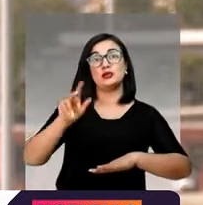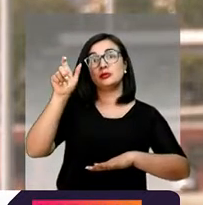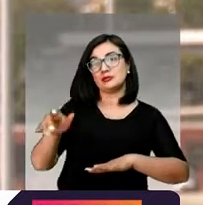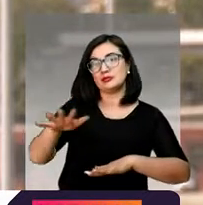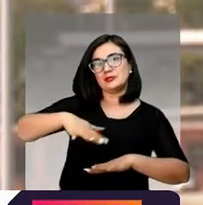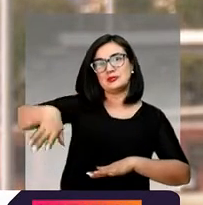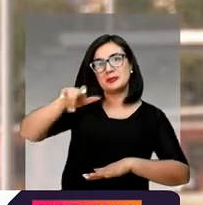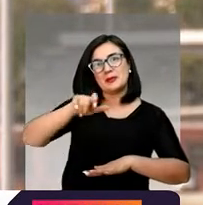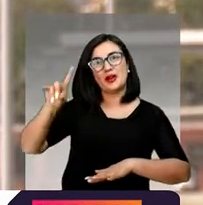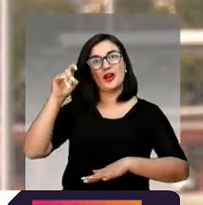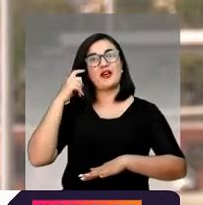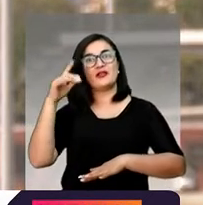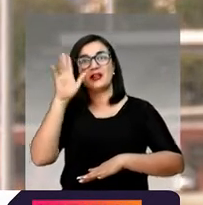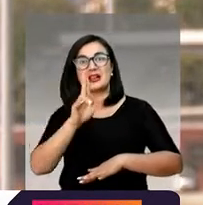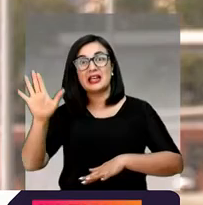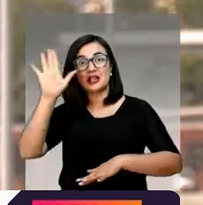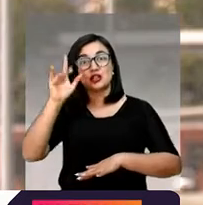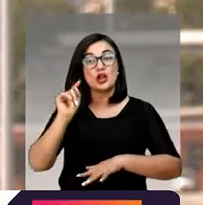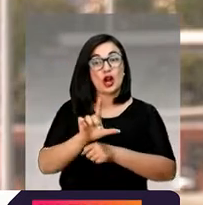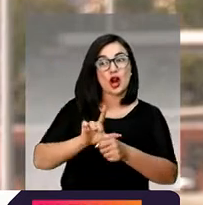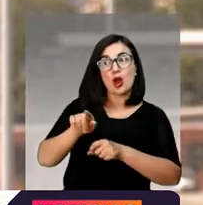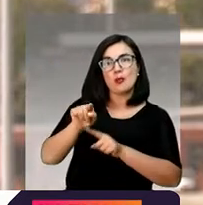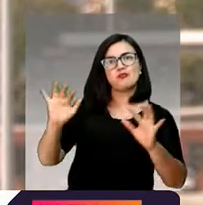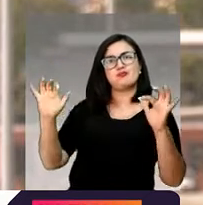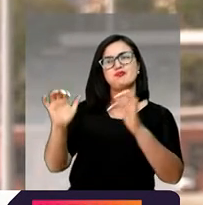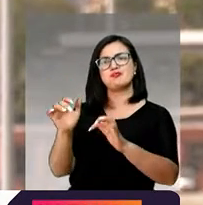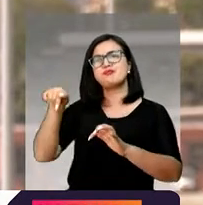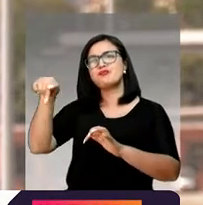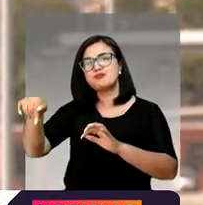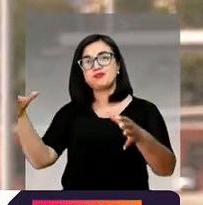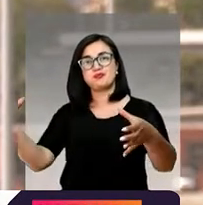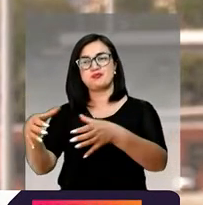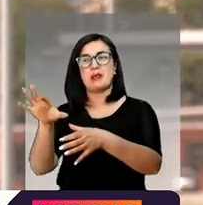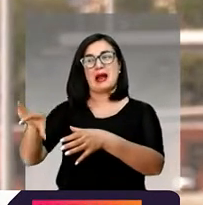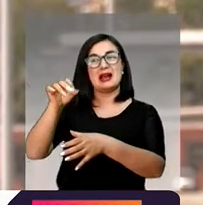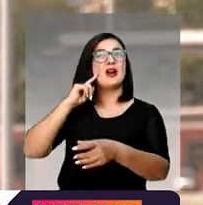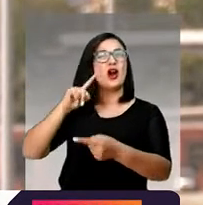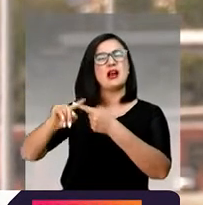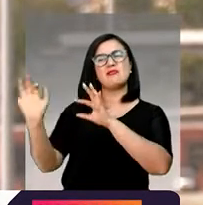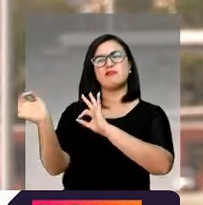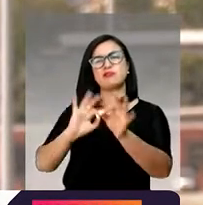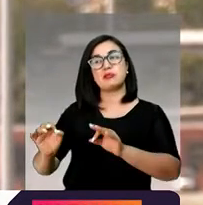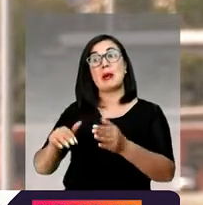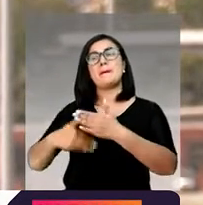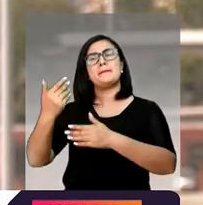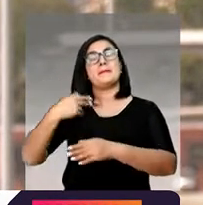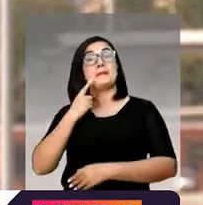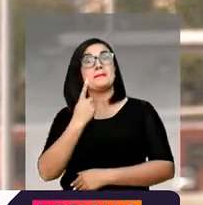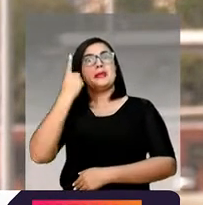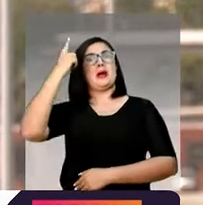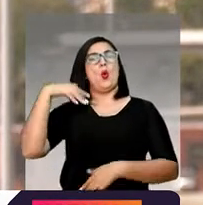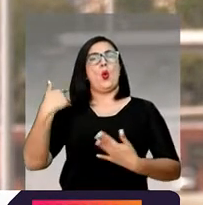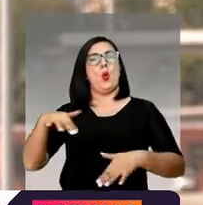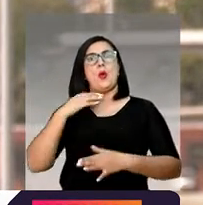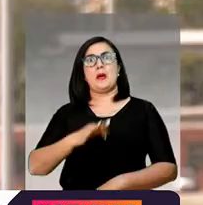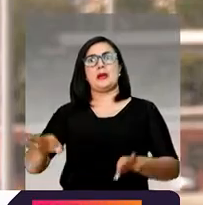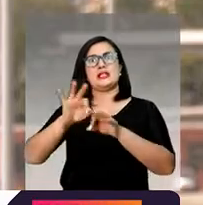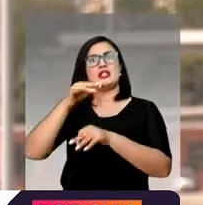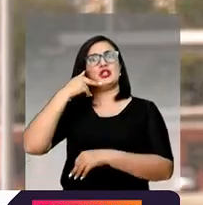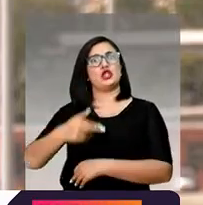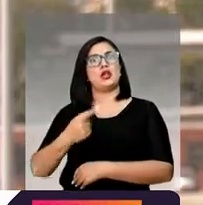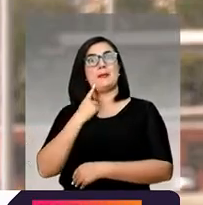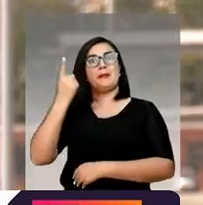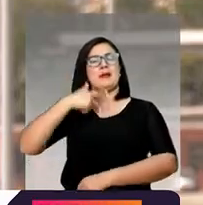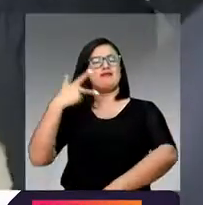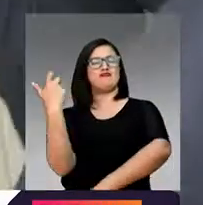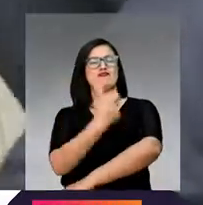gobierno local como el nacional estarán en uno de los puntos que fueron escogidos para dar el histórico paso hacia la inmunización de los